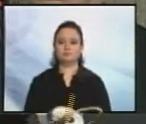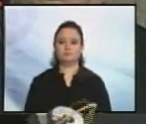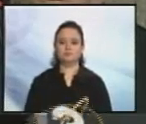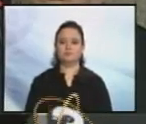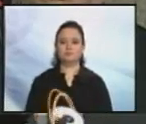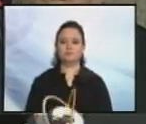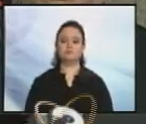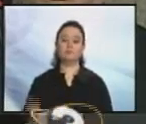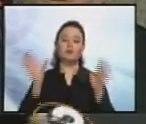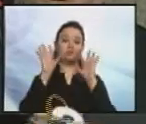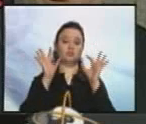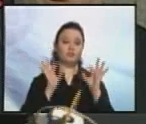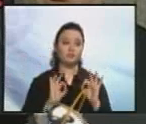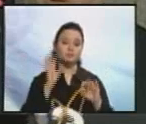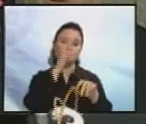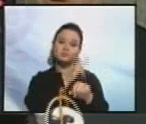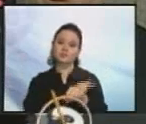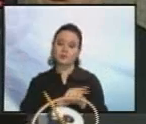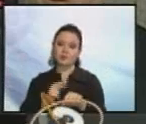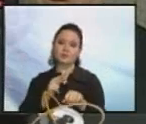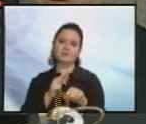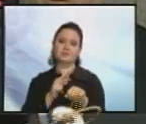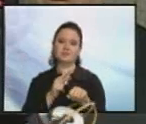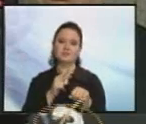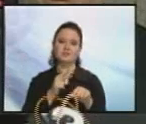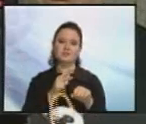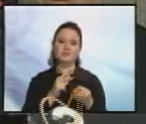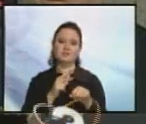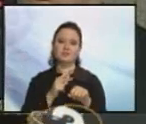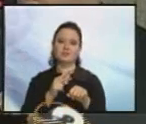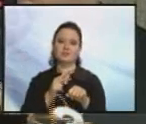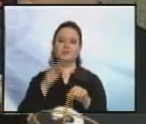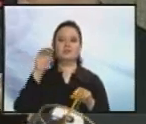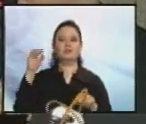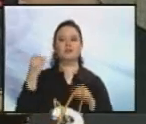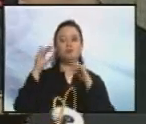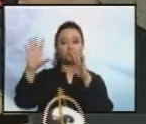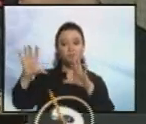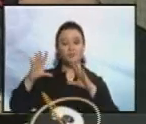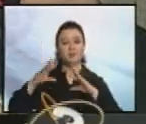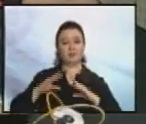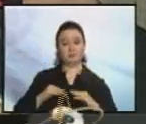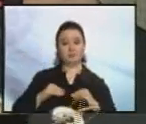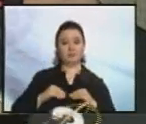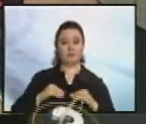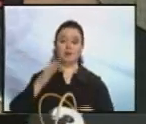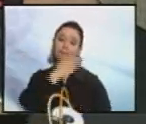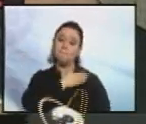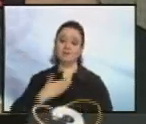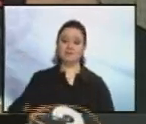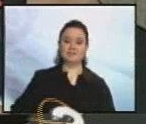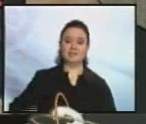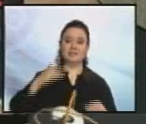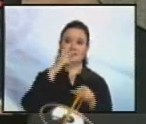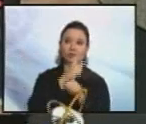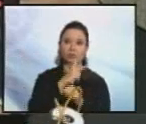Las condiciones históricas en las que asumí la presidencia de la República